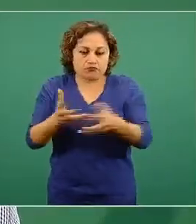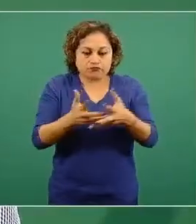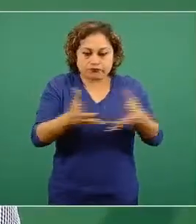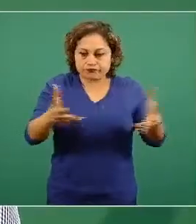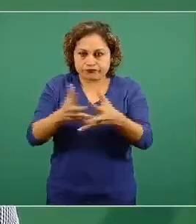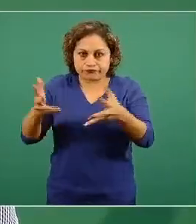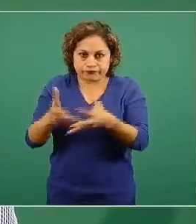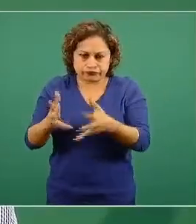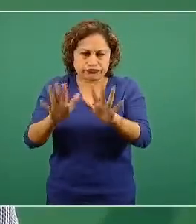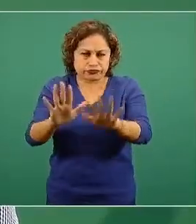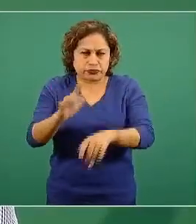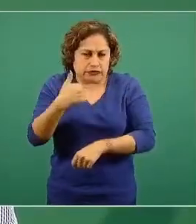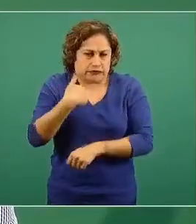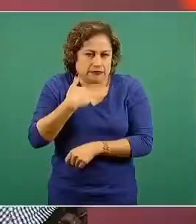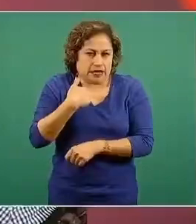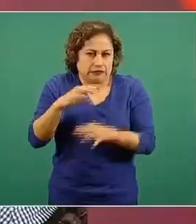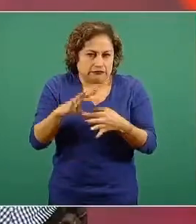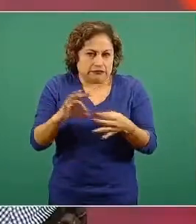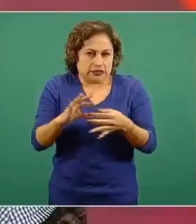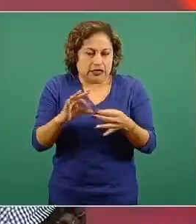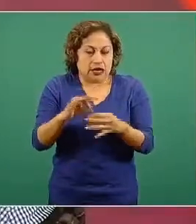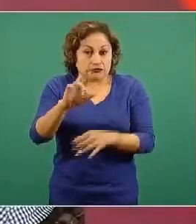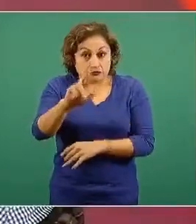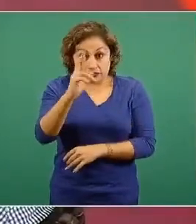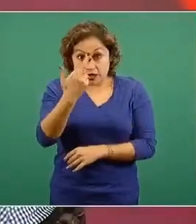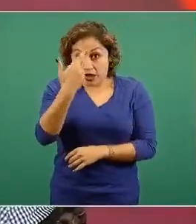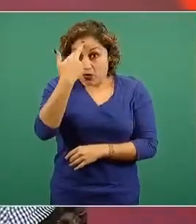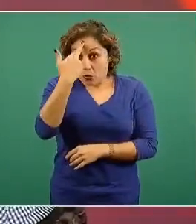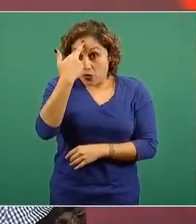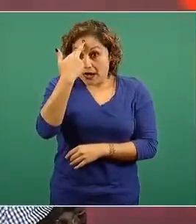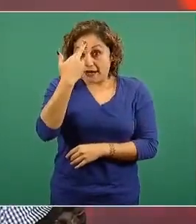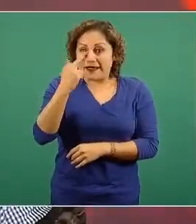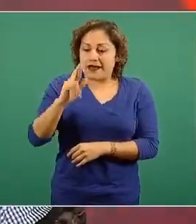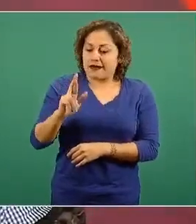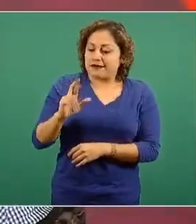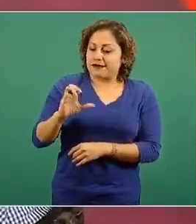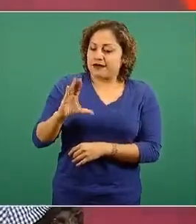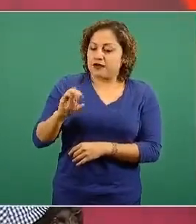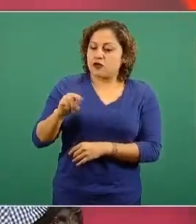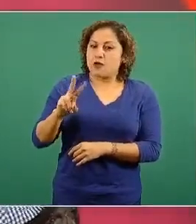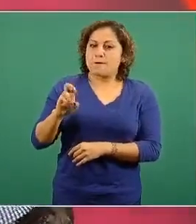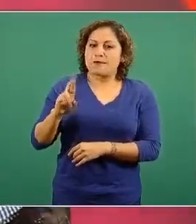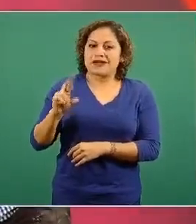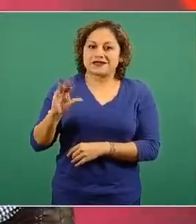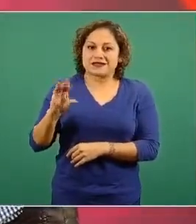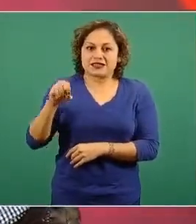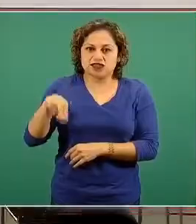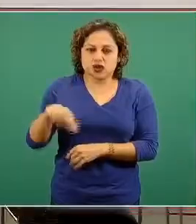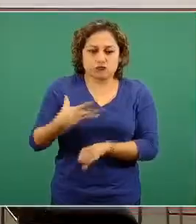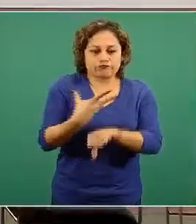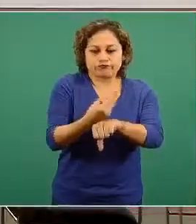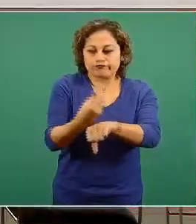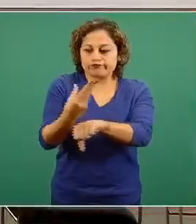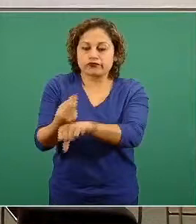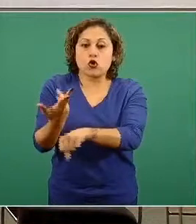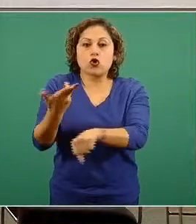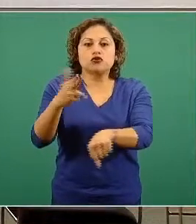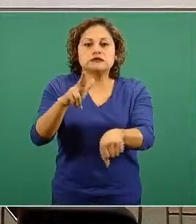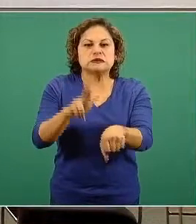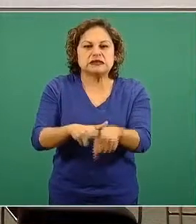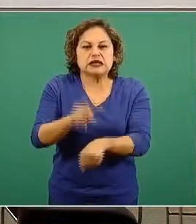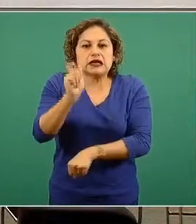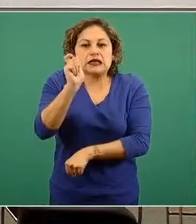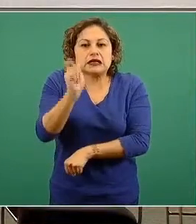Explicando un poco, recordando un poco lo que hablamos o cuando decimos reconversión hospitalaria, nos referimos precisamente a todas